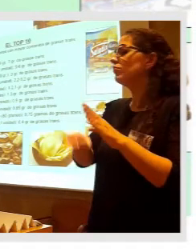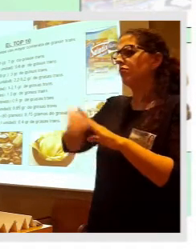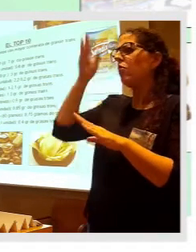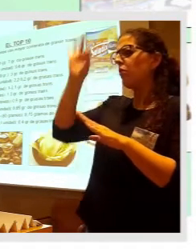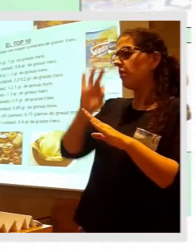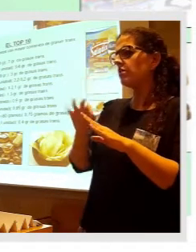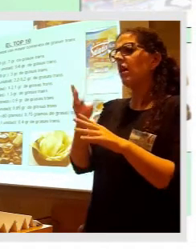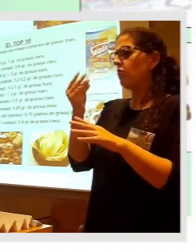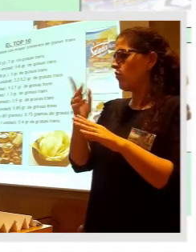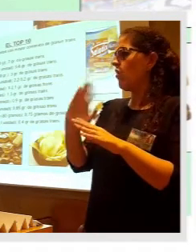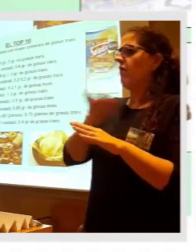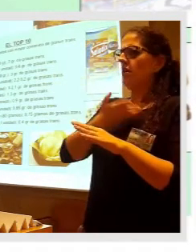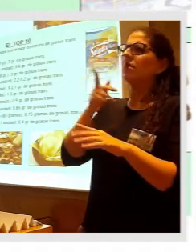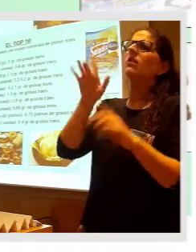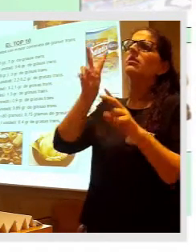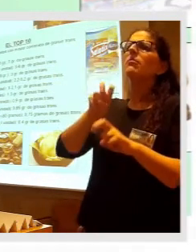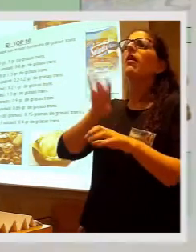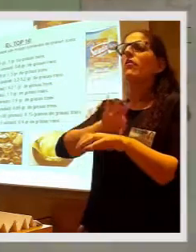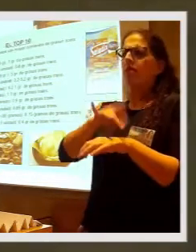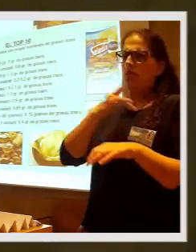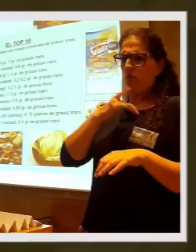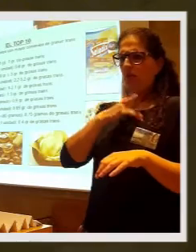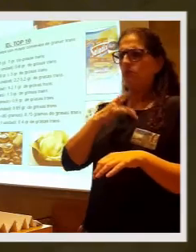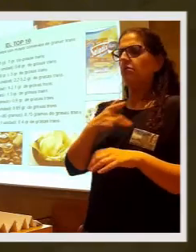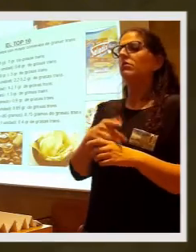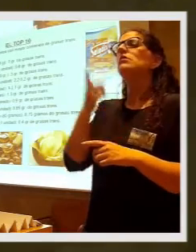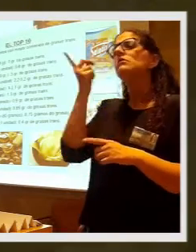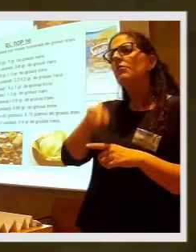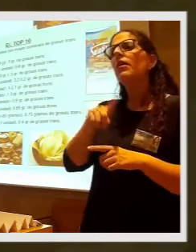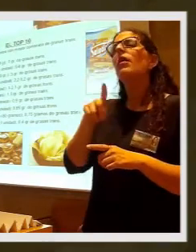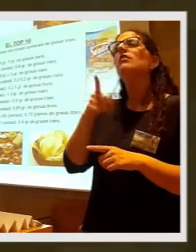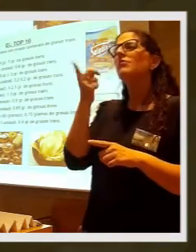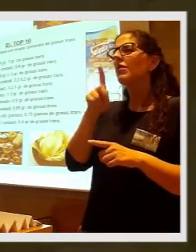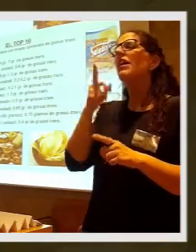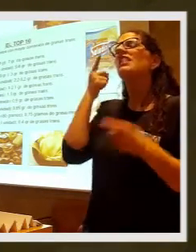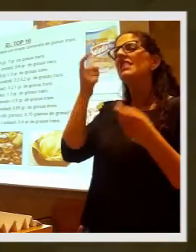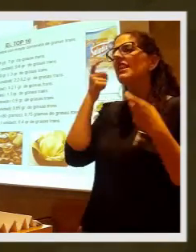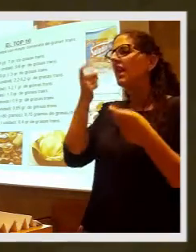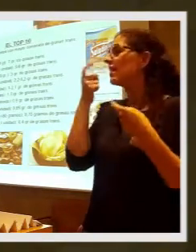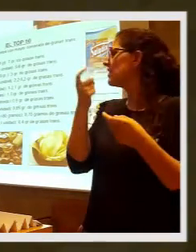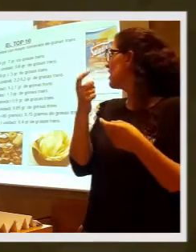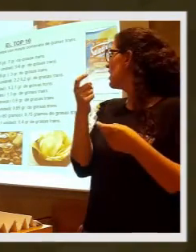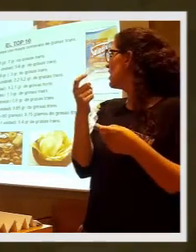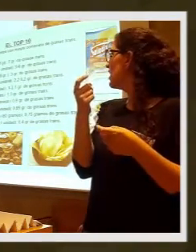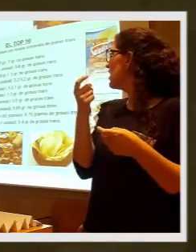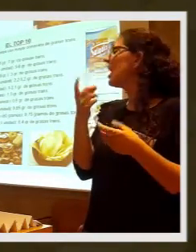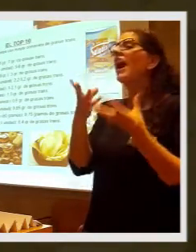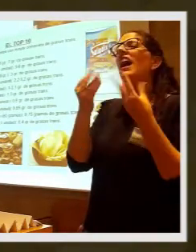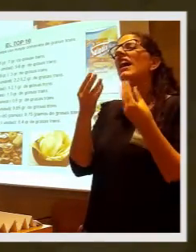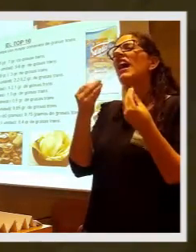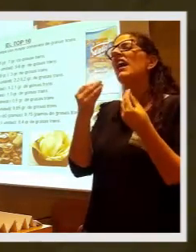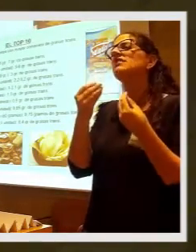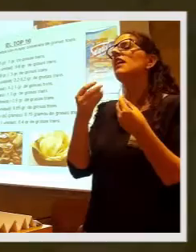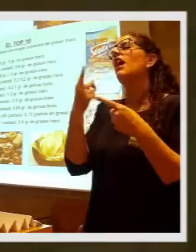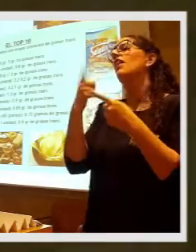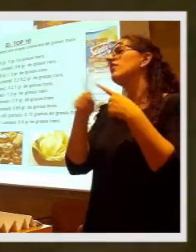de la enfermedad cardiovascular, ¿de acuerdo? También debéis de huir cada vez más de las grasas parcial o totalmente hidrogenadas.